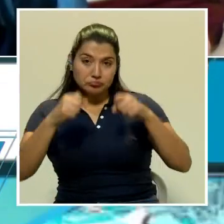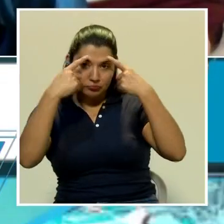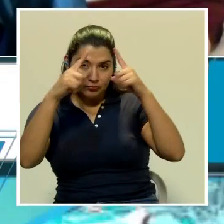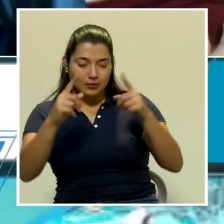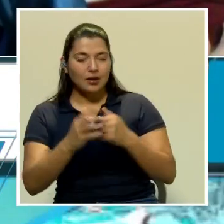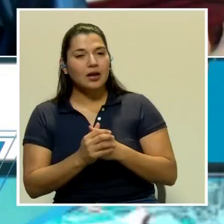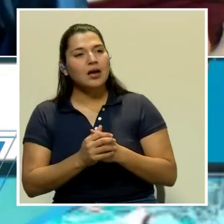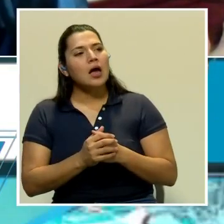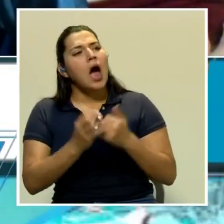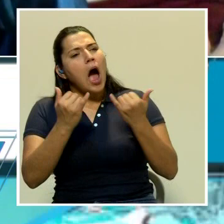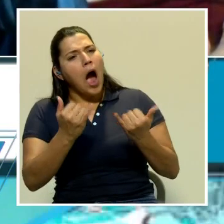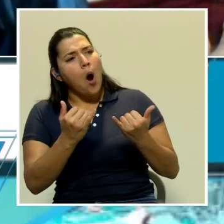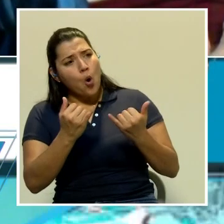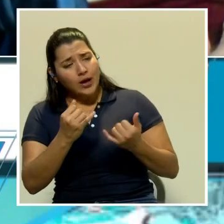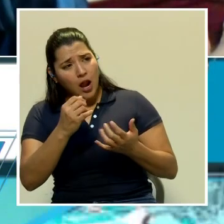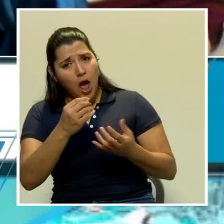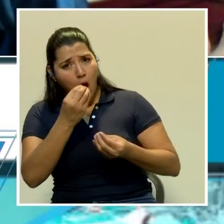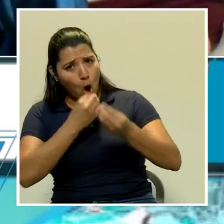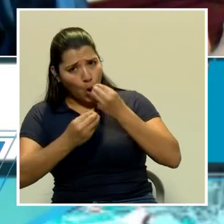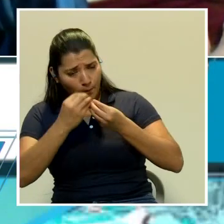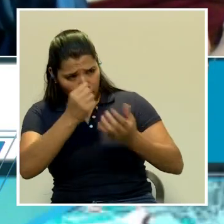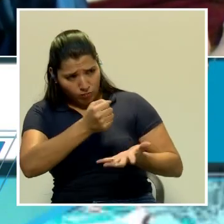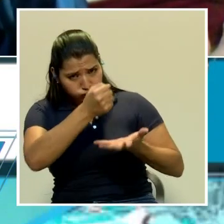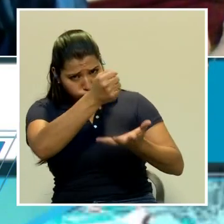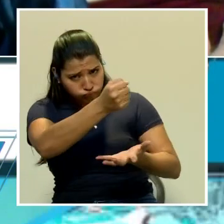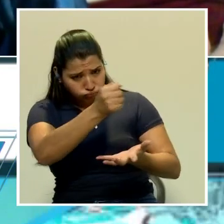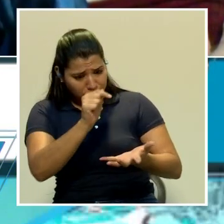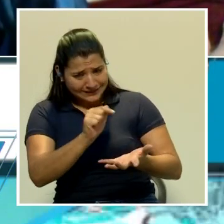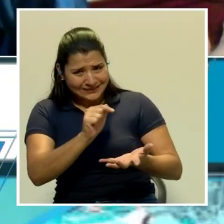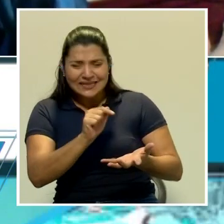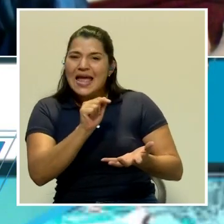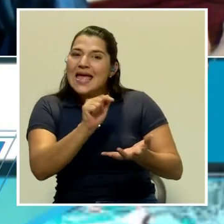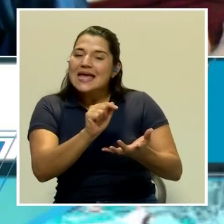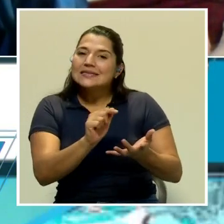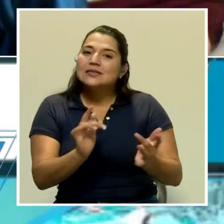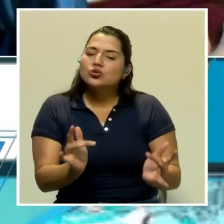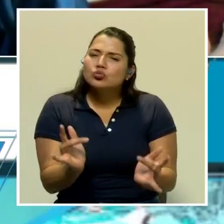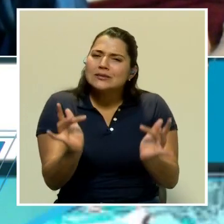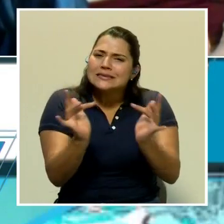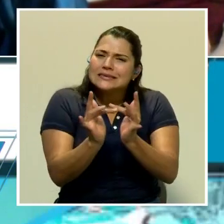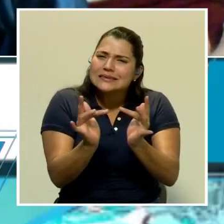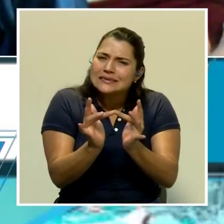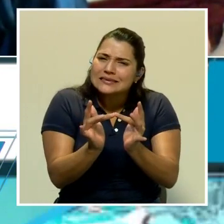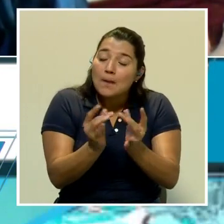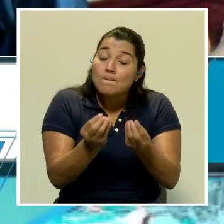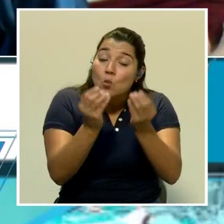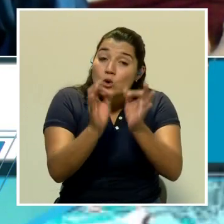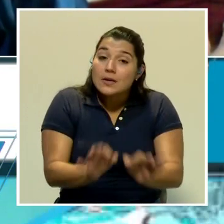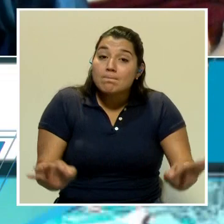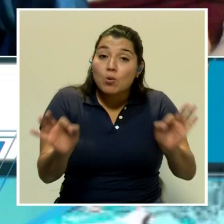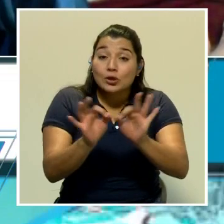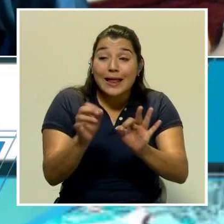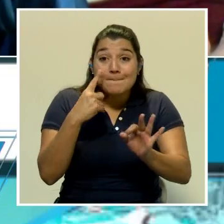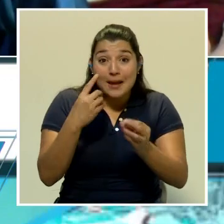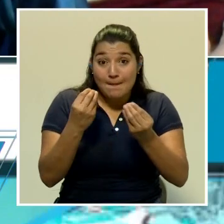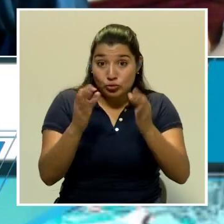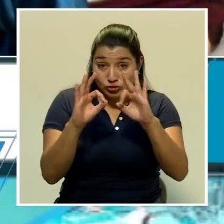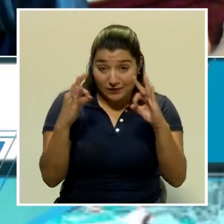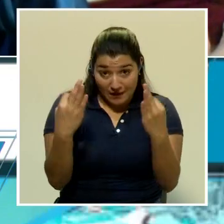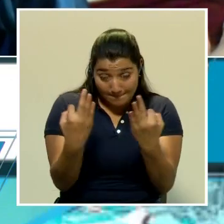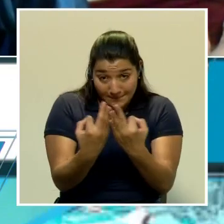el suministro de alimentos, recién usted lo mencionó, ese es uno de los vínculos centrales de muchas familias con el sistema